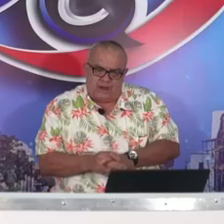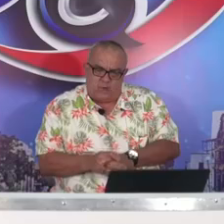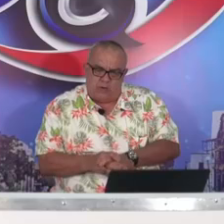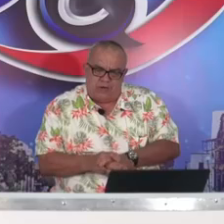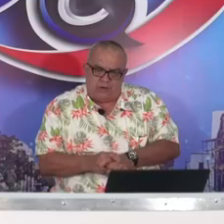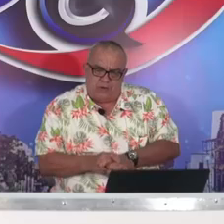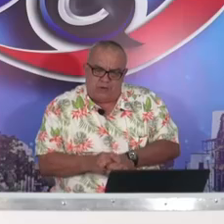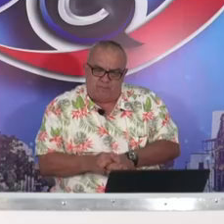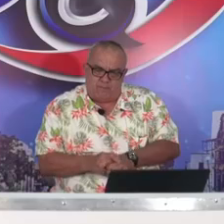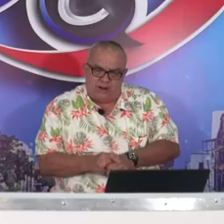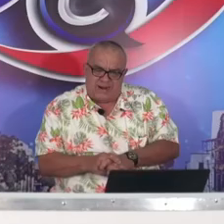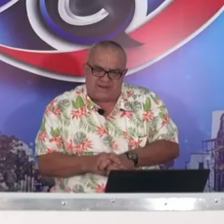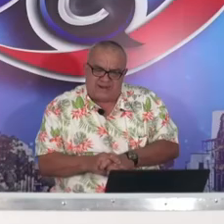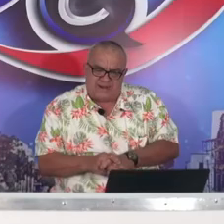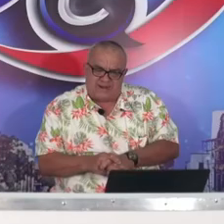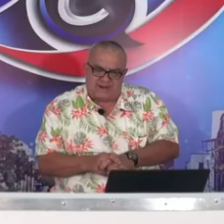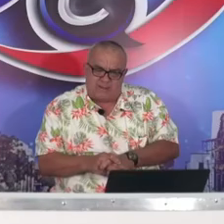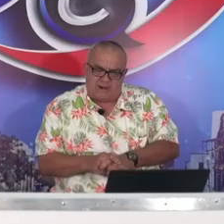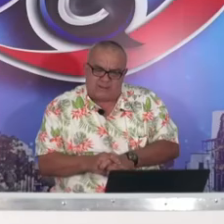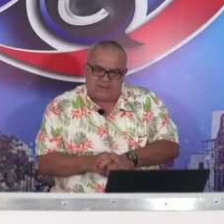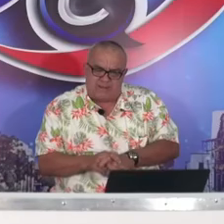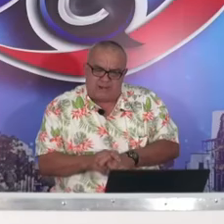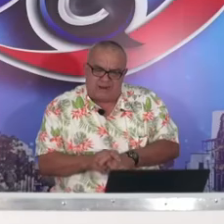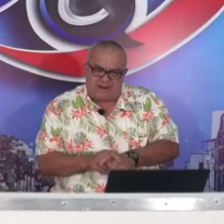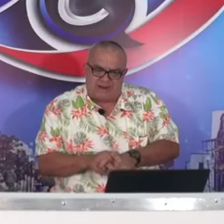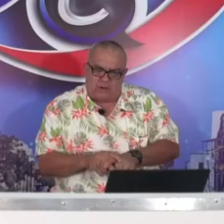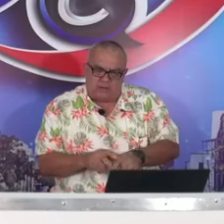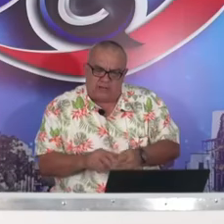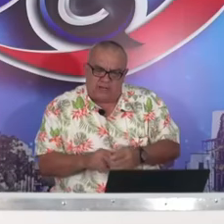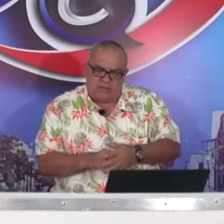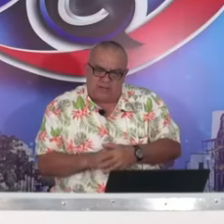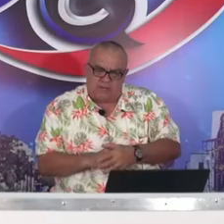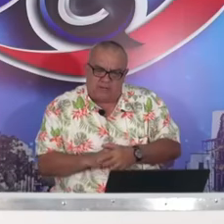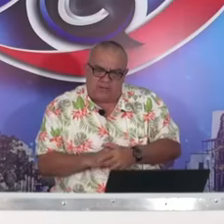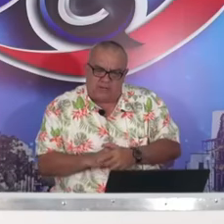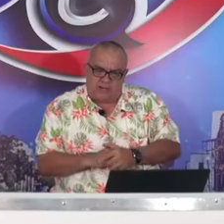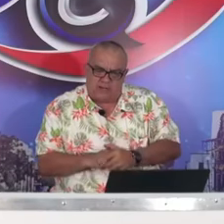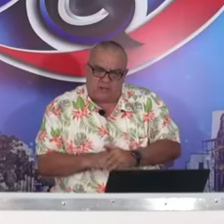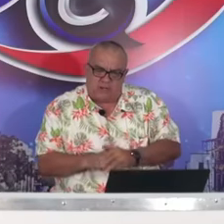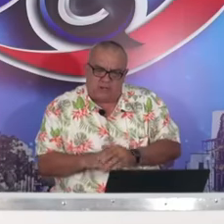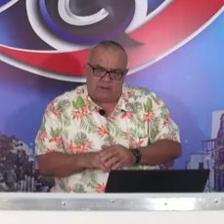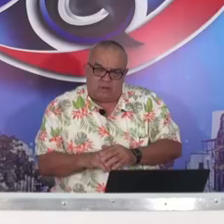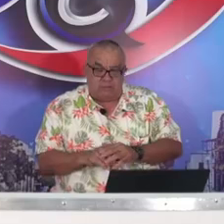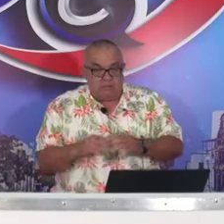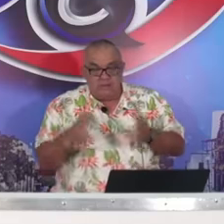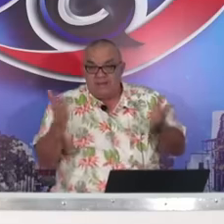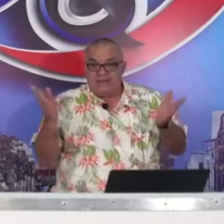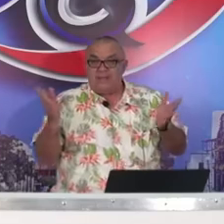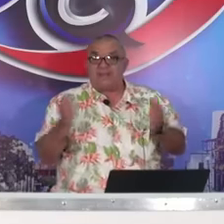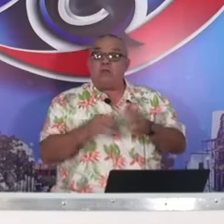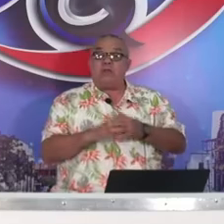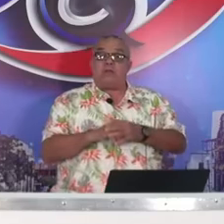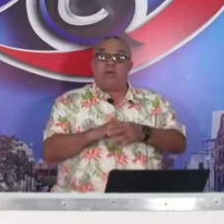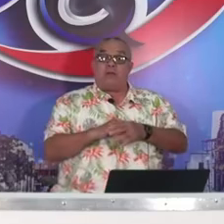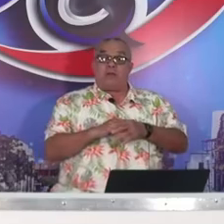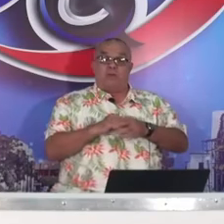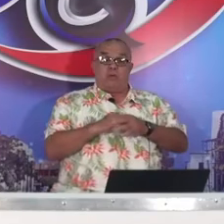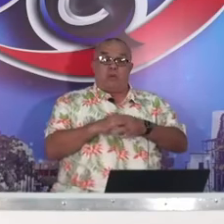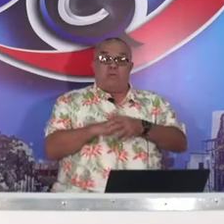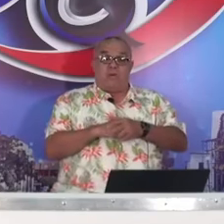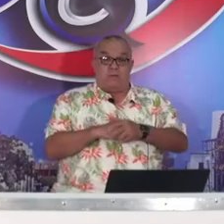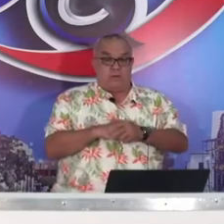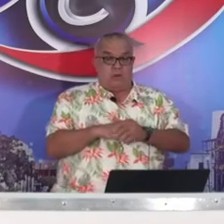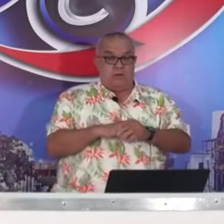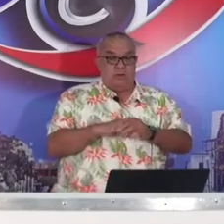qué valor de mujer pararse tras cámaras y ver que no salga libre del delito que cometió? Sigue siendo diputado, mi